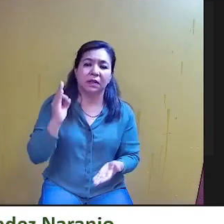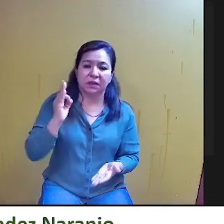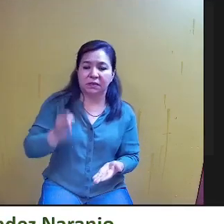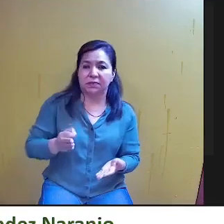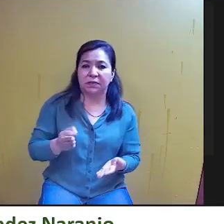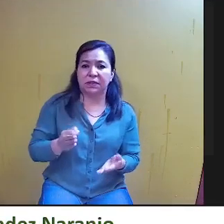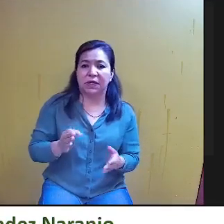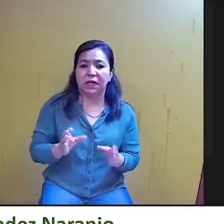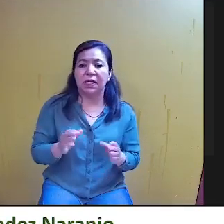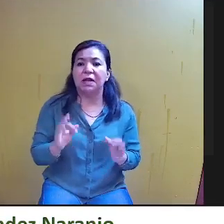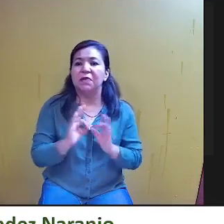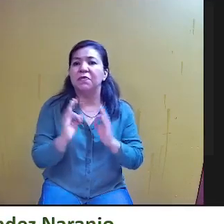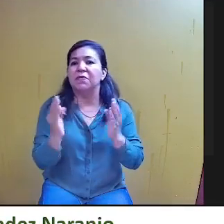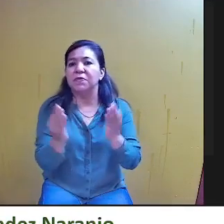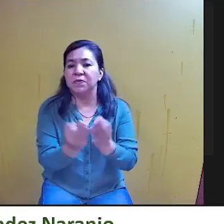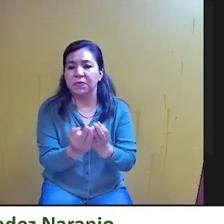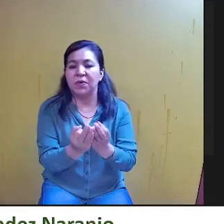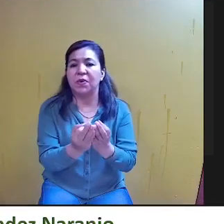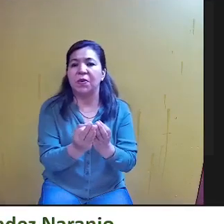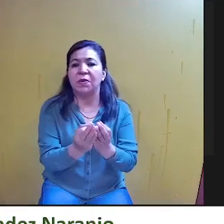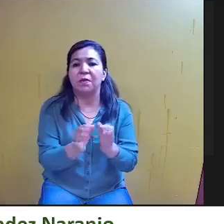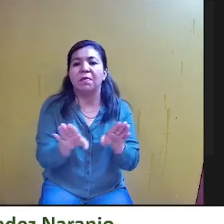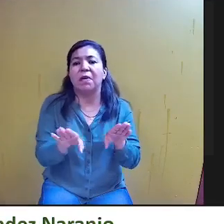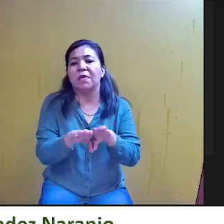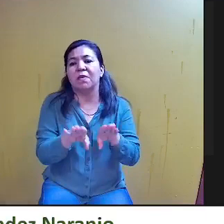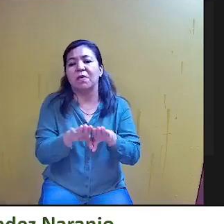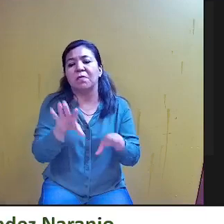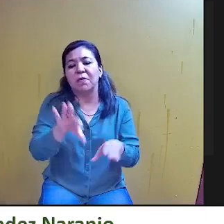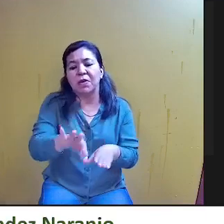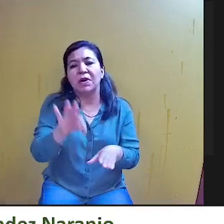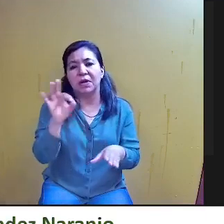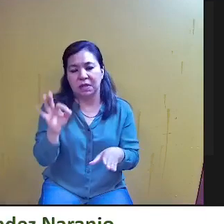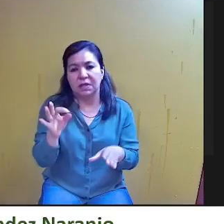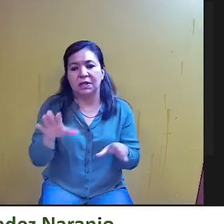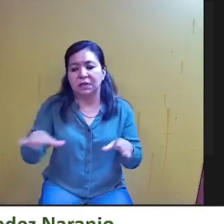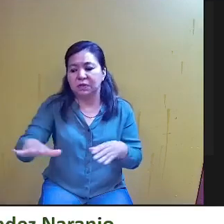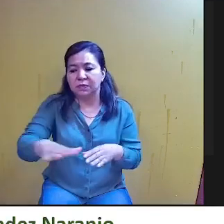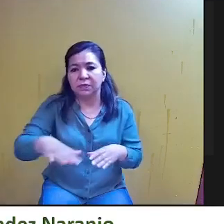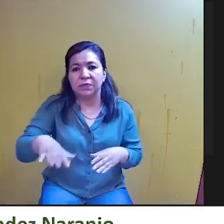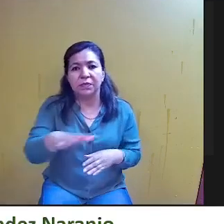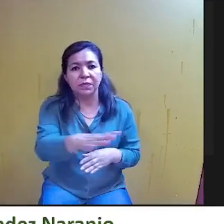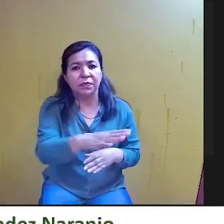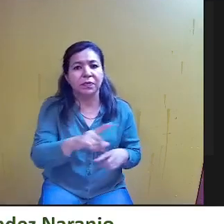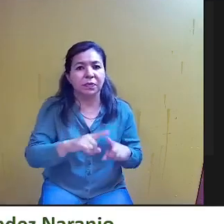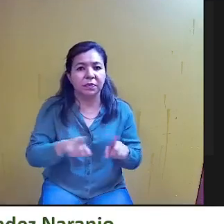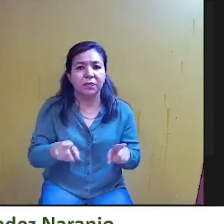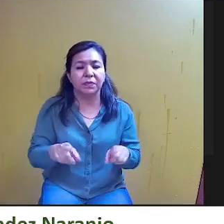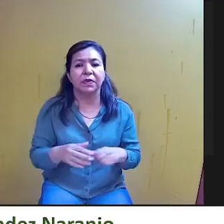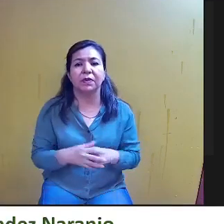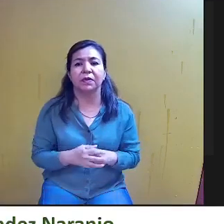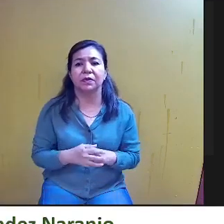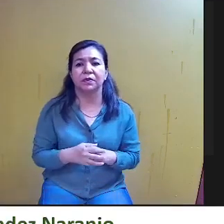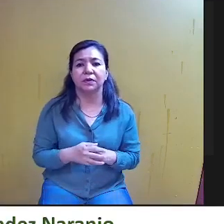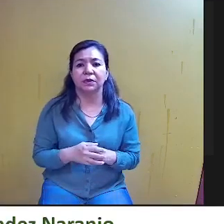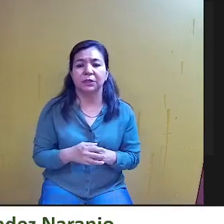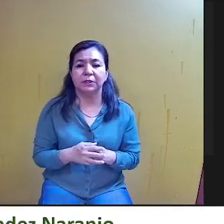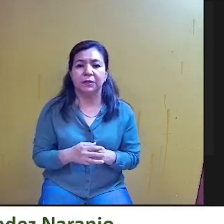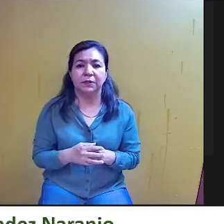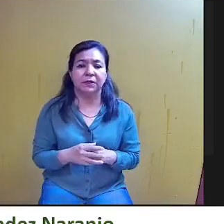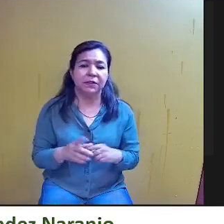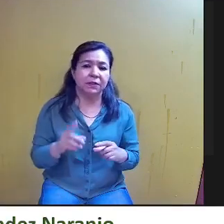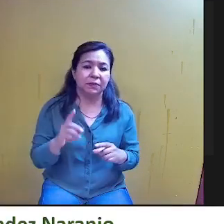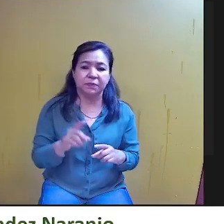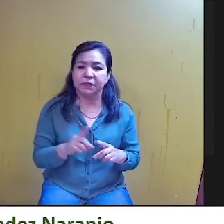distintas etapas del procedimiento de designación de integrantes de consejos distritales. Desde otra perspectiva, se